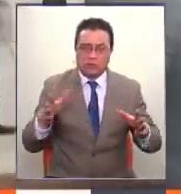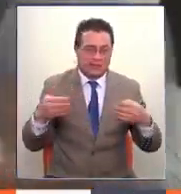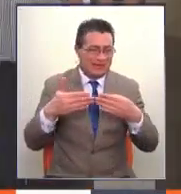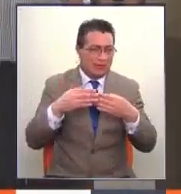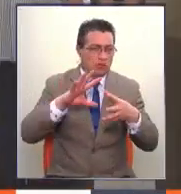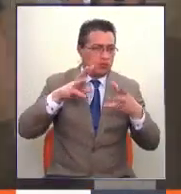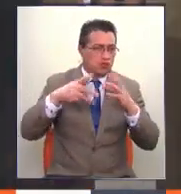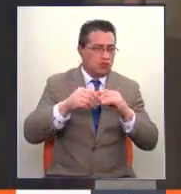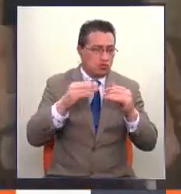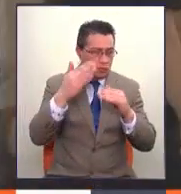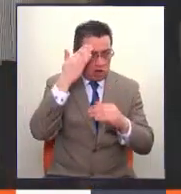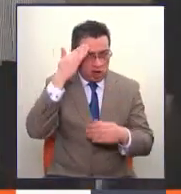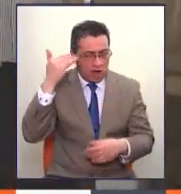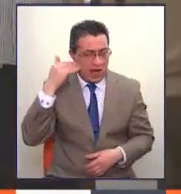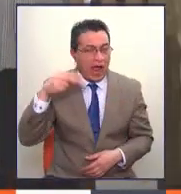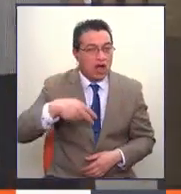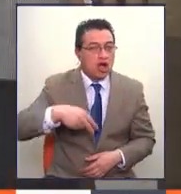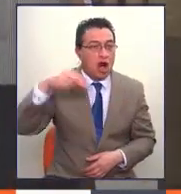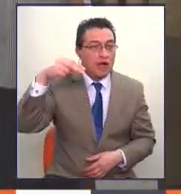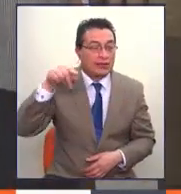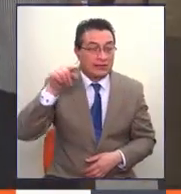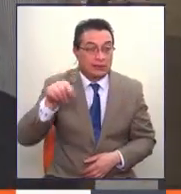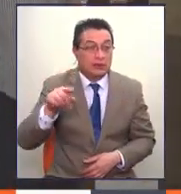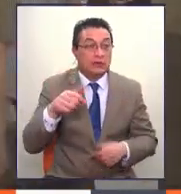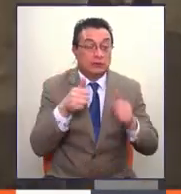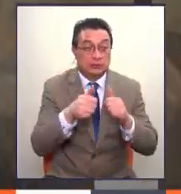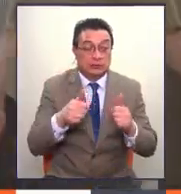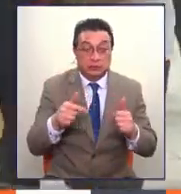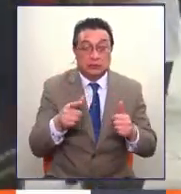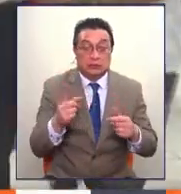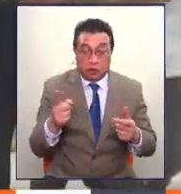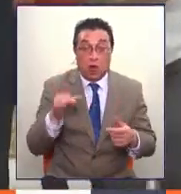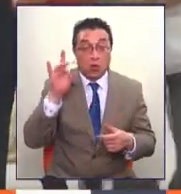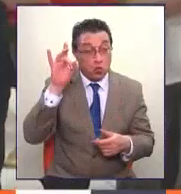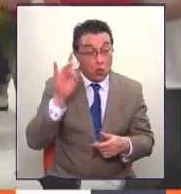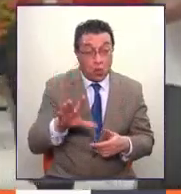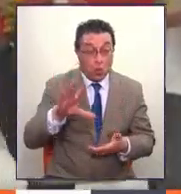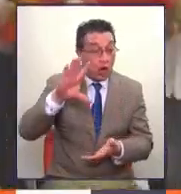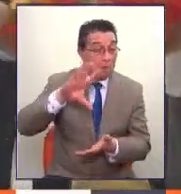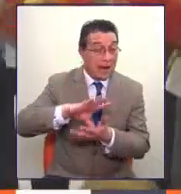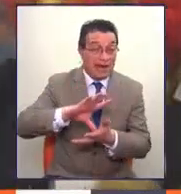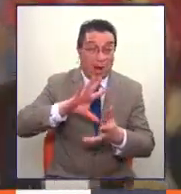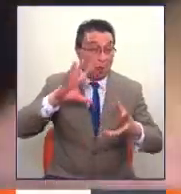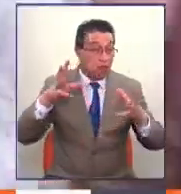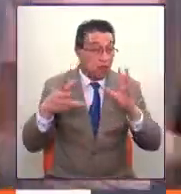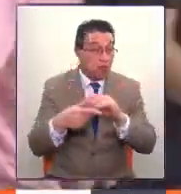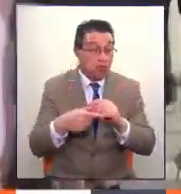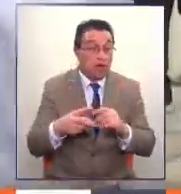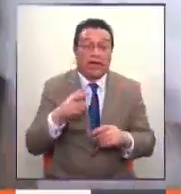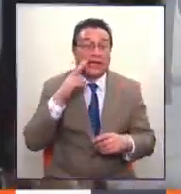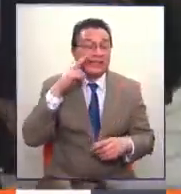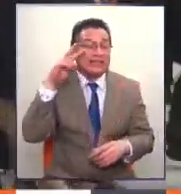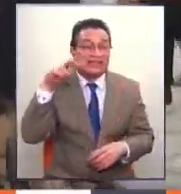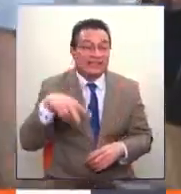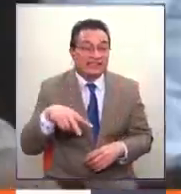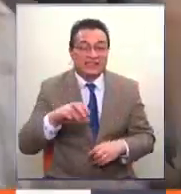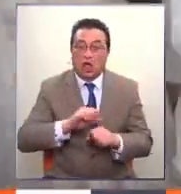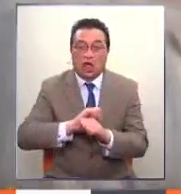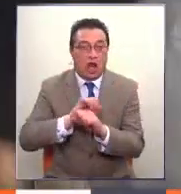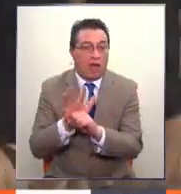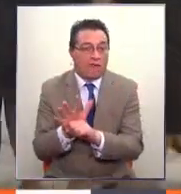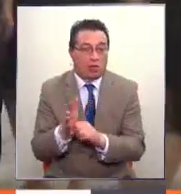mundo, el mismo que según sus autoridades es prácticamente el único país del mundo sin casos de